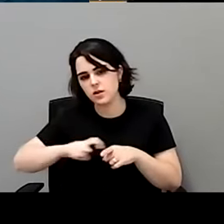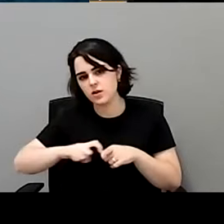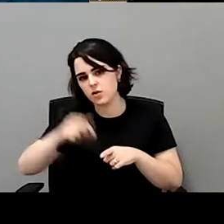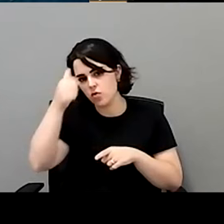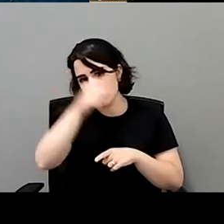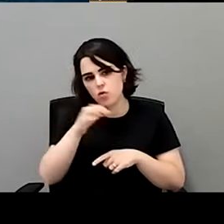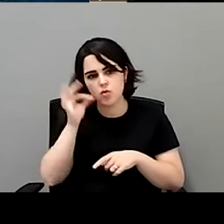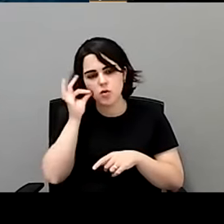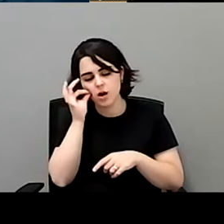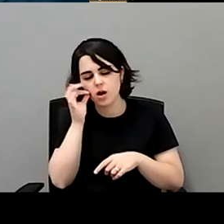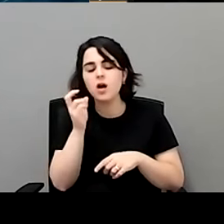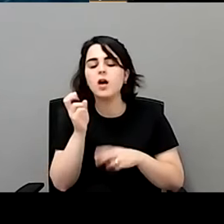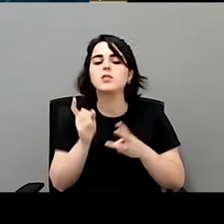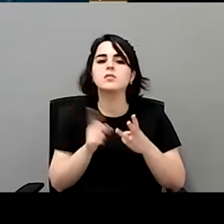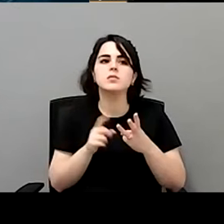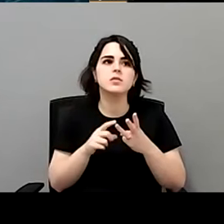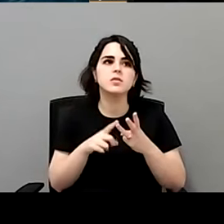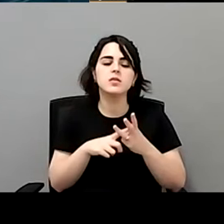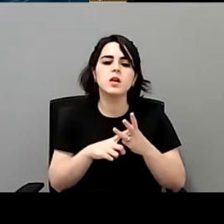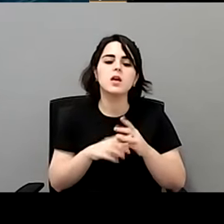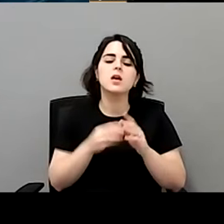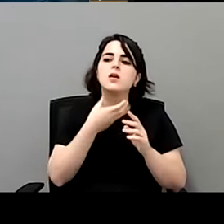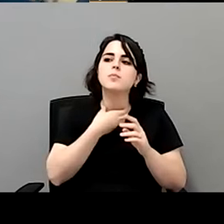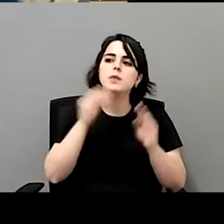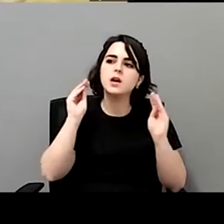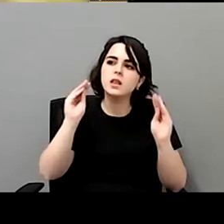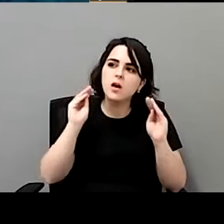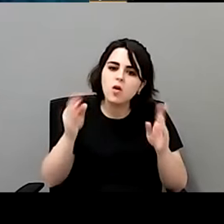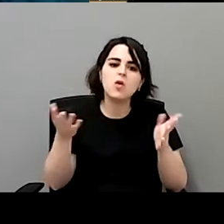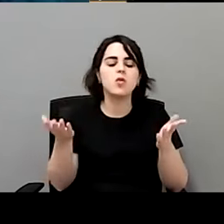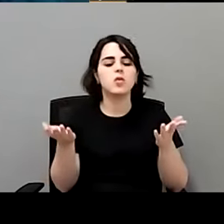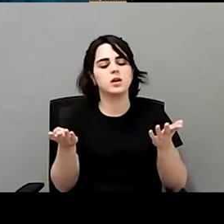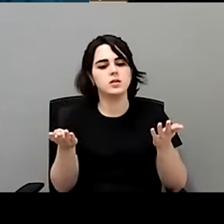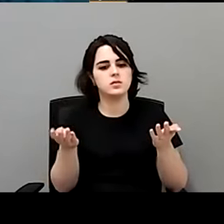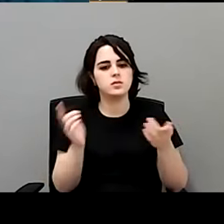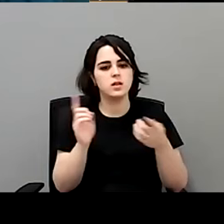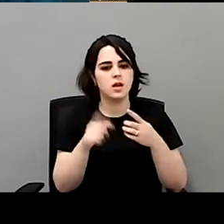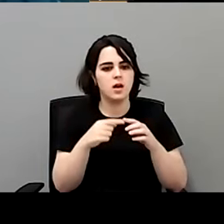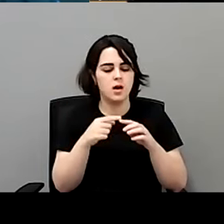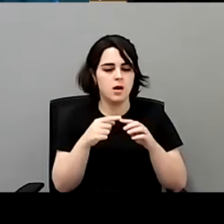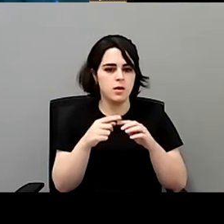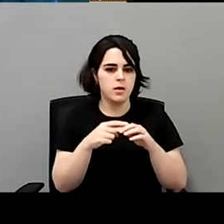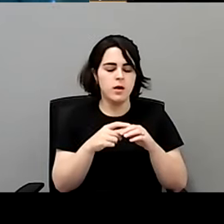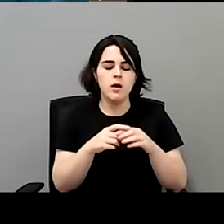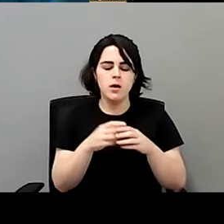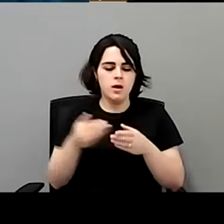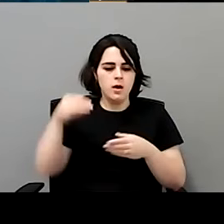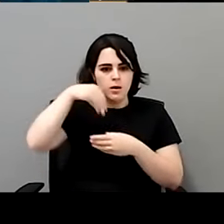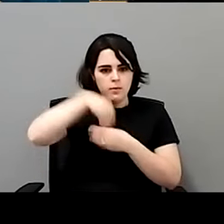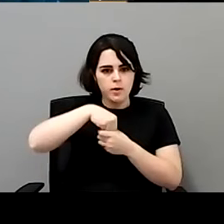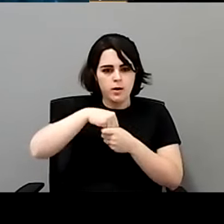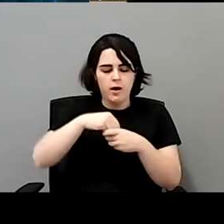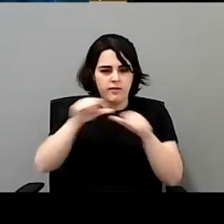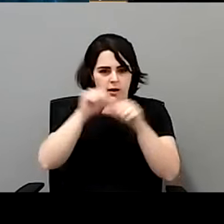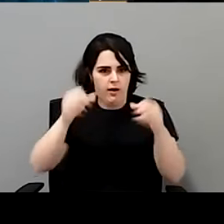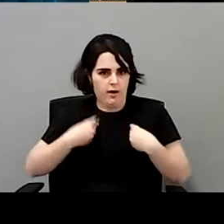psicóloga, un pedagogo o pedagoga a meterse en cómo yo quiero